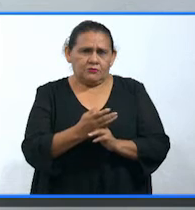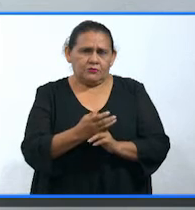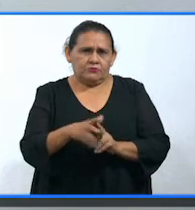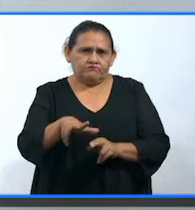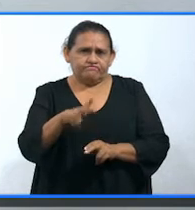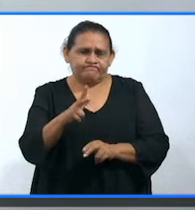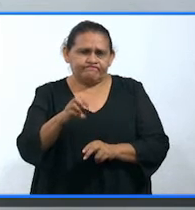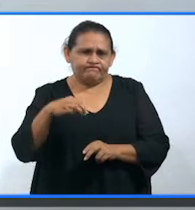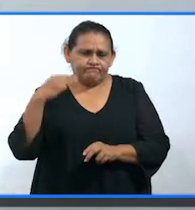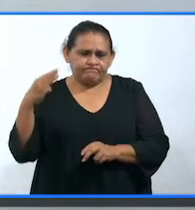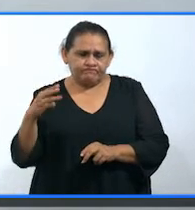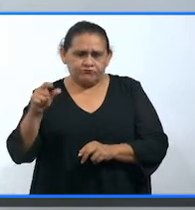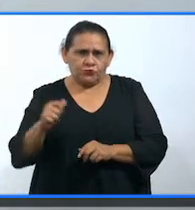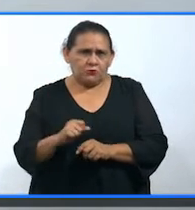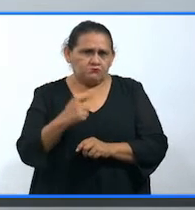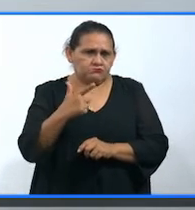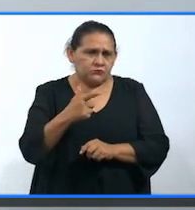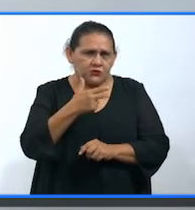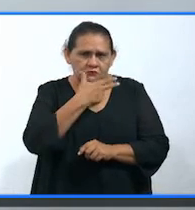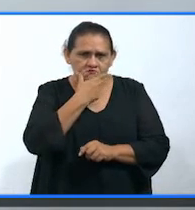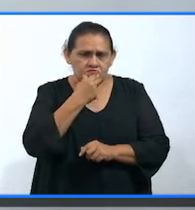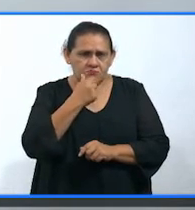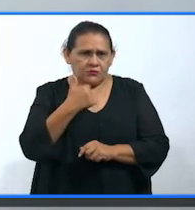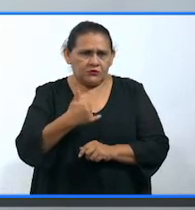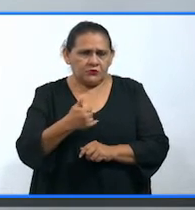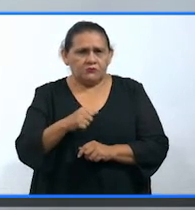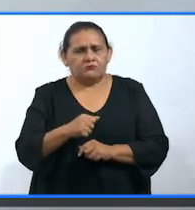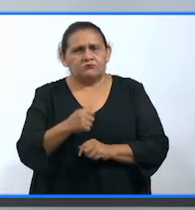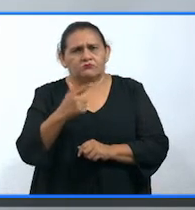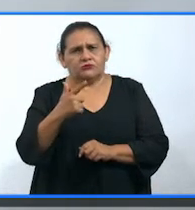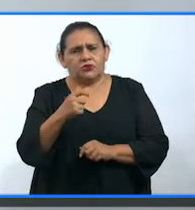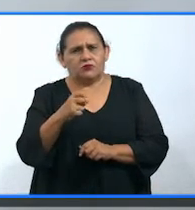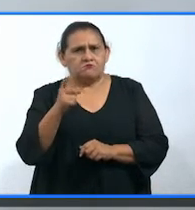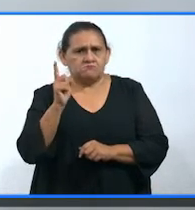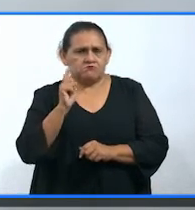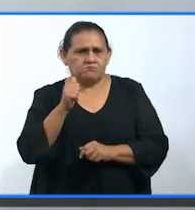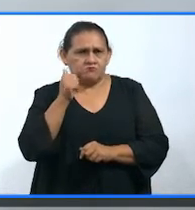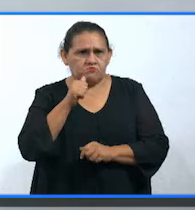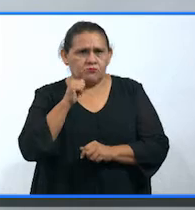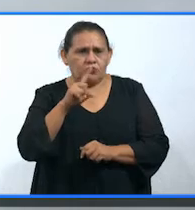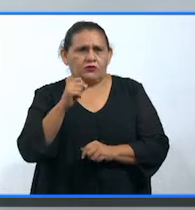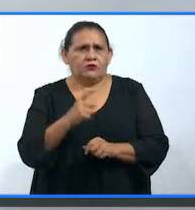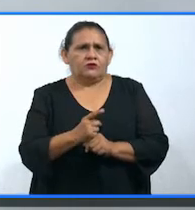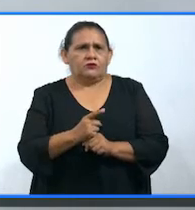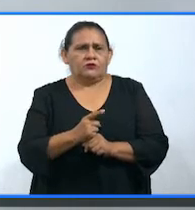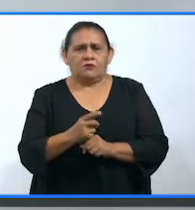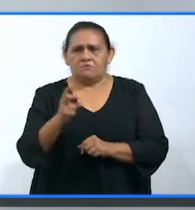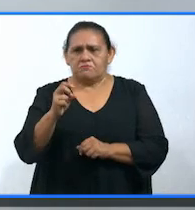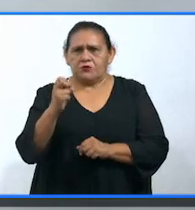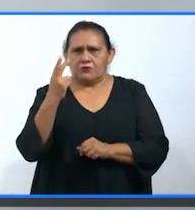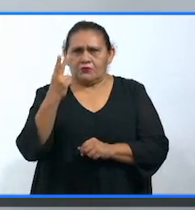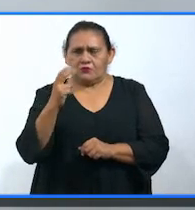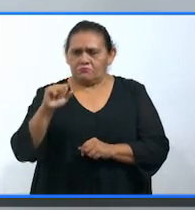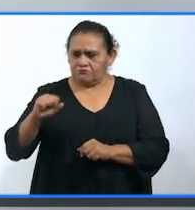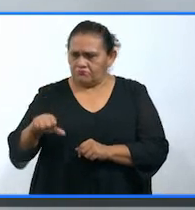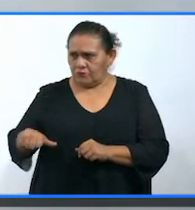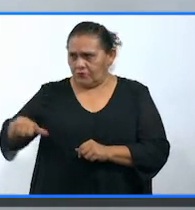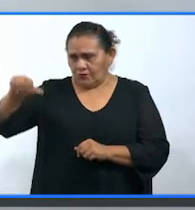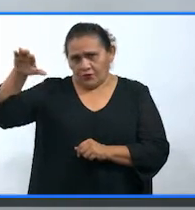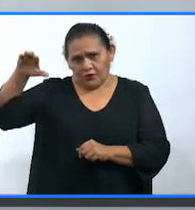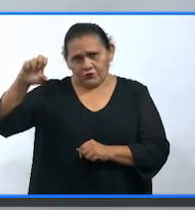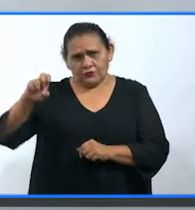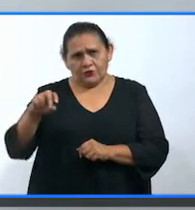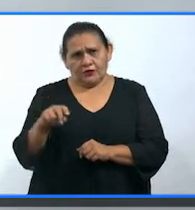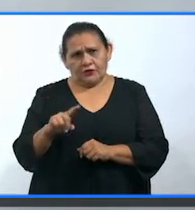fallecimientos. Son 7 hombres y 6 mujeres, de un rango de edad de 32 a 76 años. Sus principales